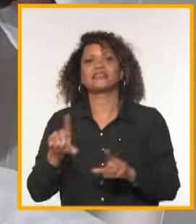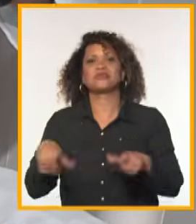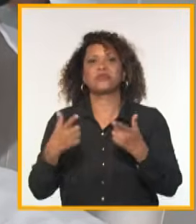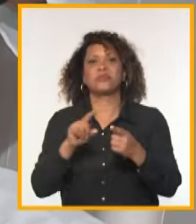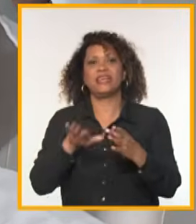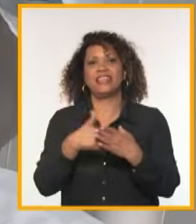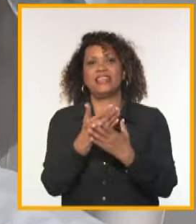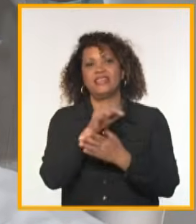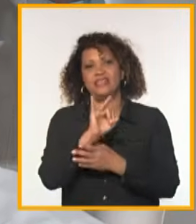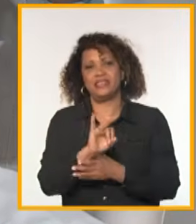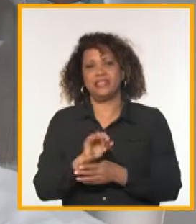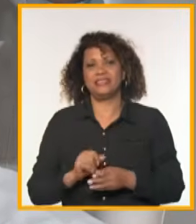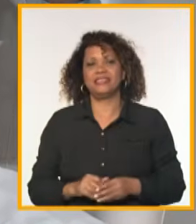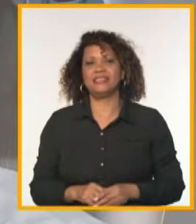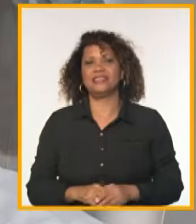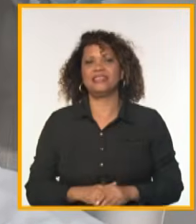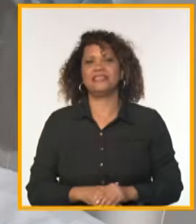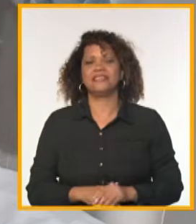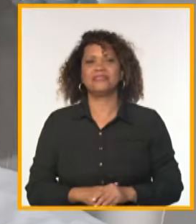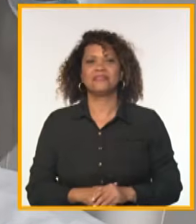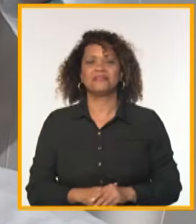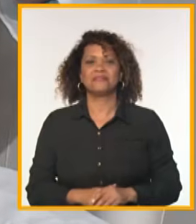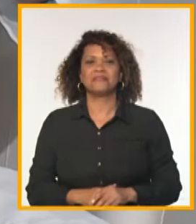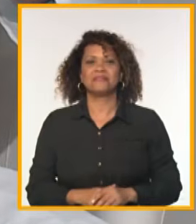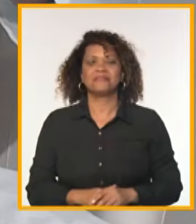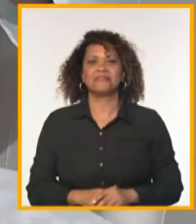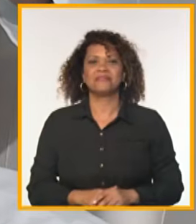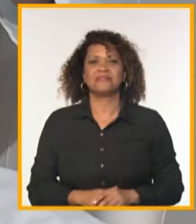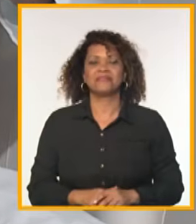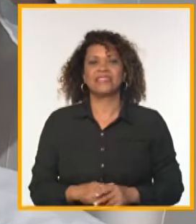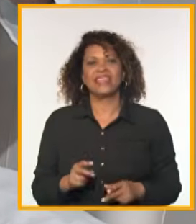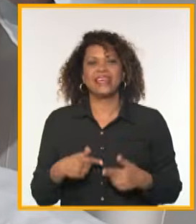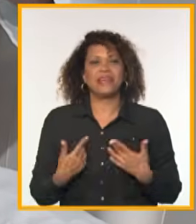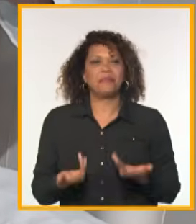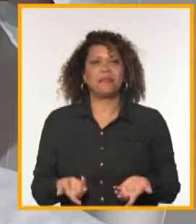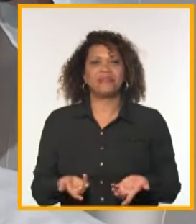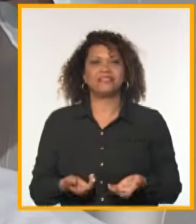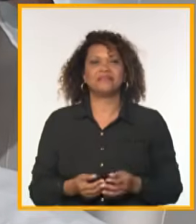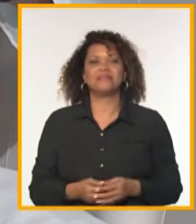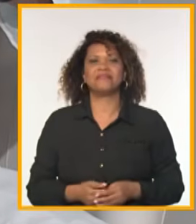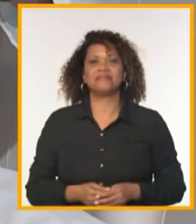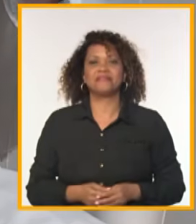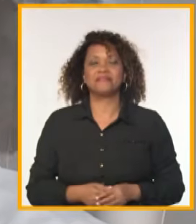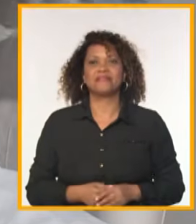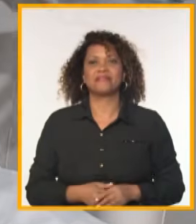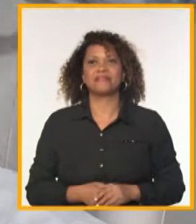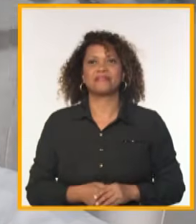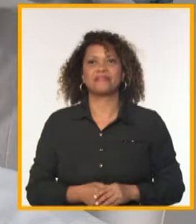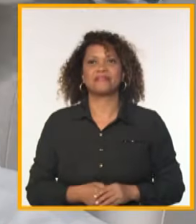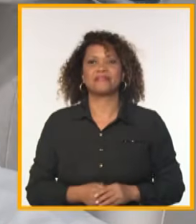por cierto. Entonces, ¿qué sucede? Que